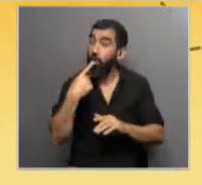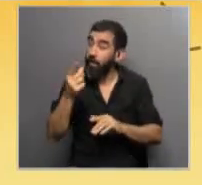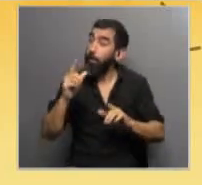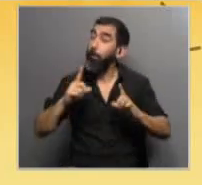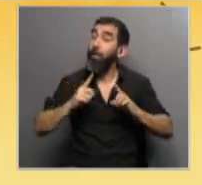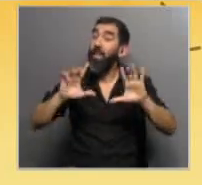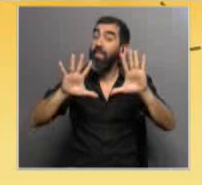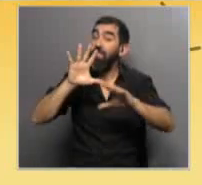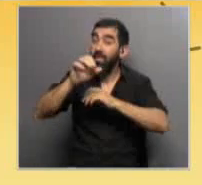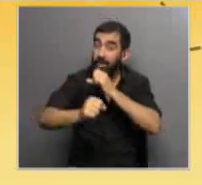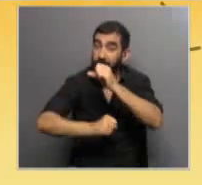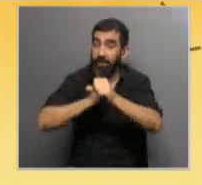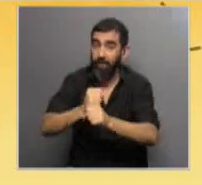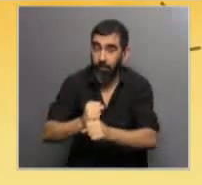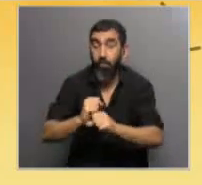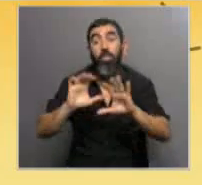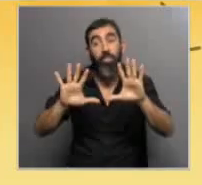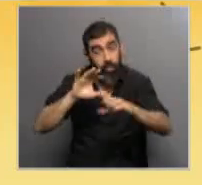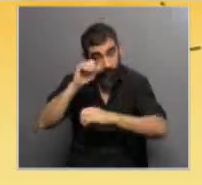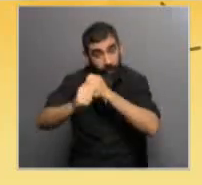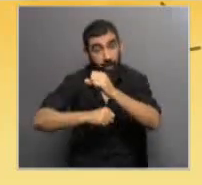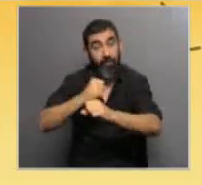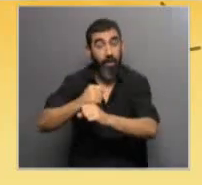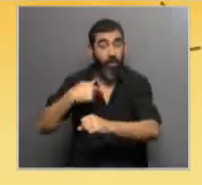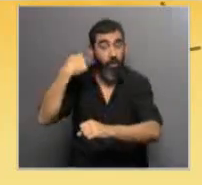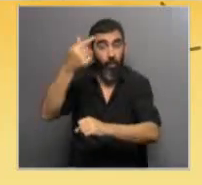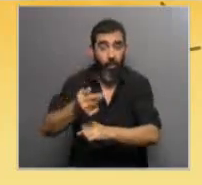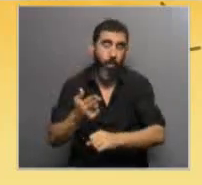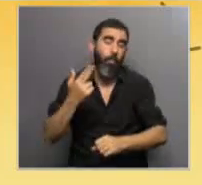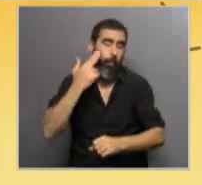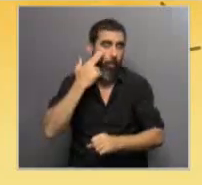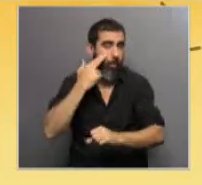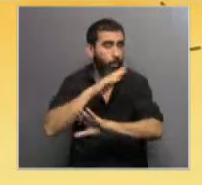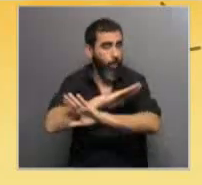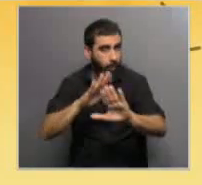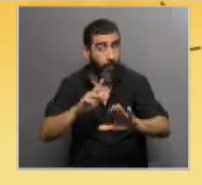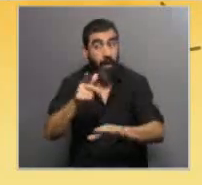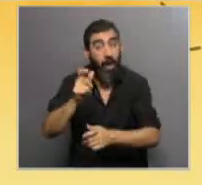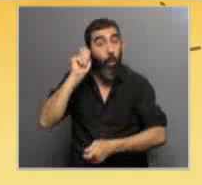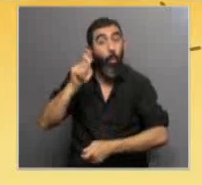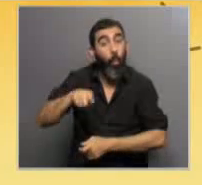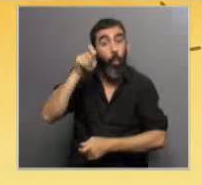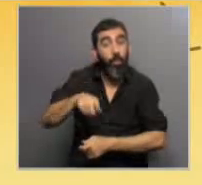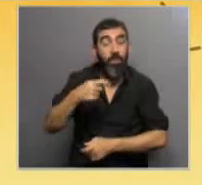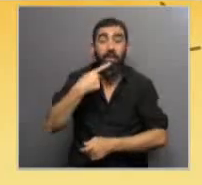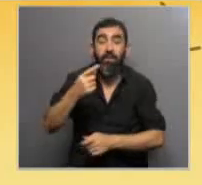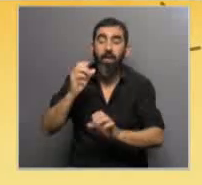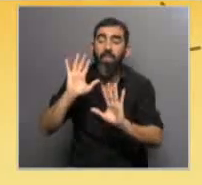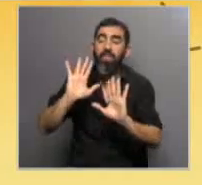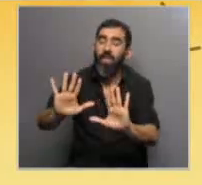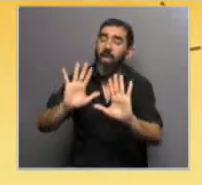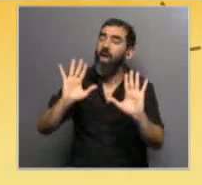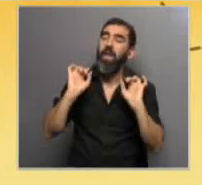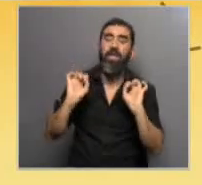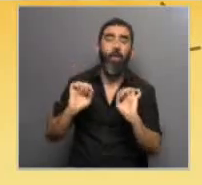estos diez años empleados siempre son más de lío finalmente la justicia declaró que hay que dejarla volver en las